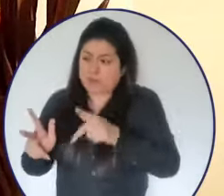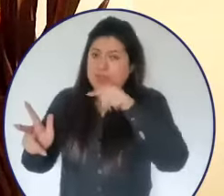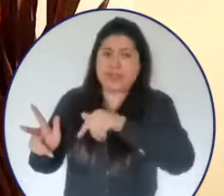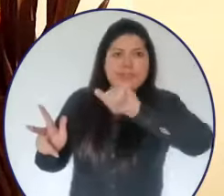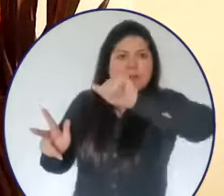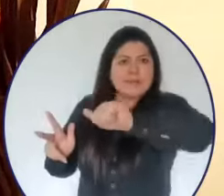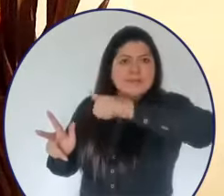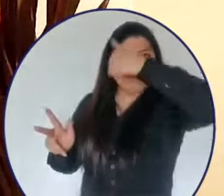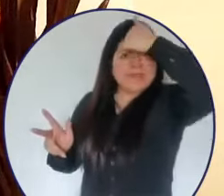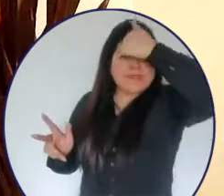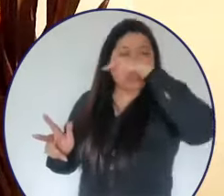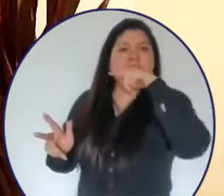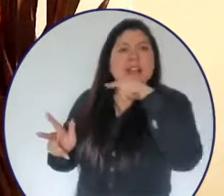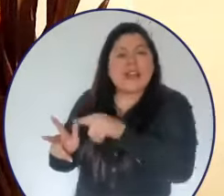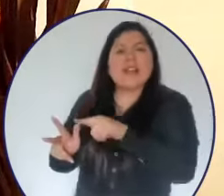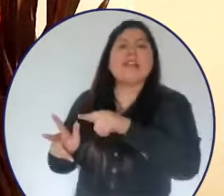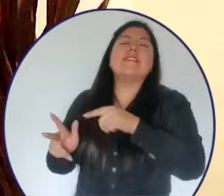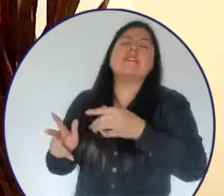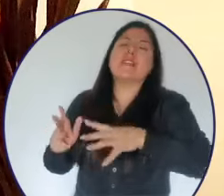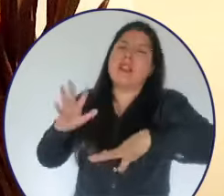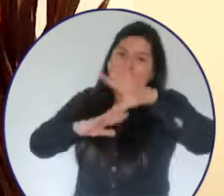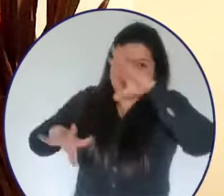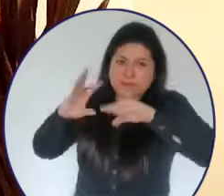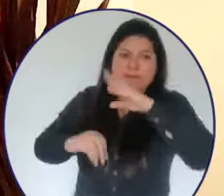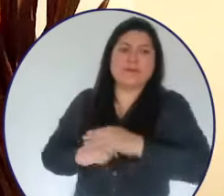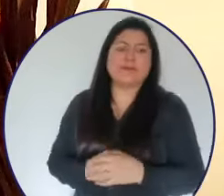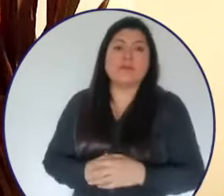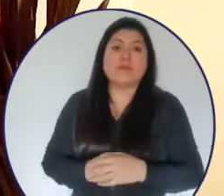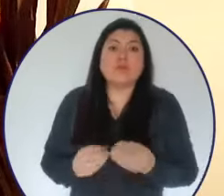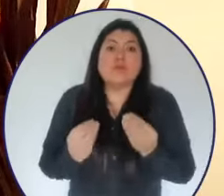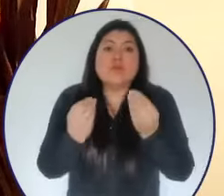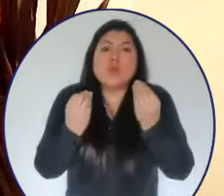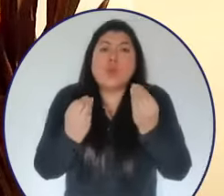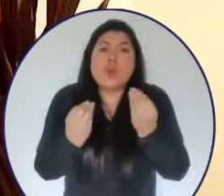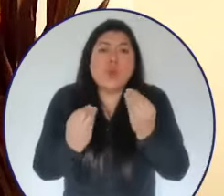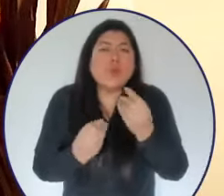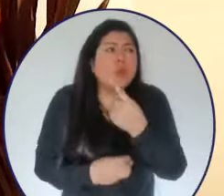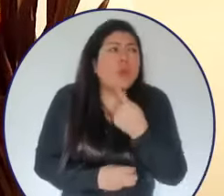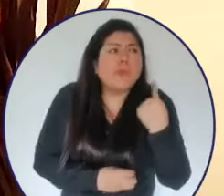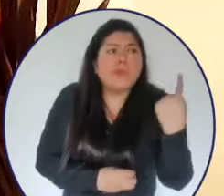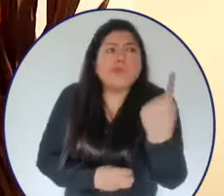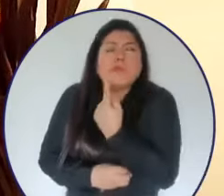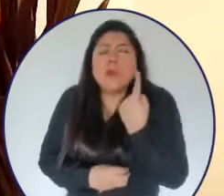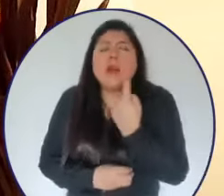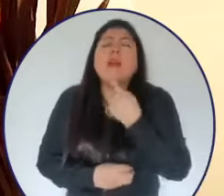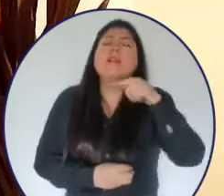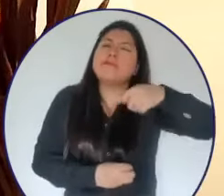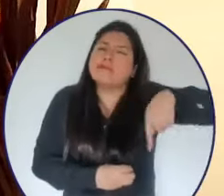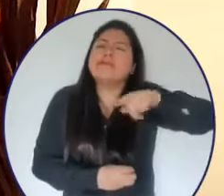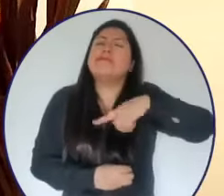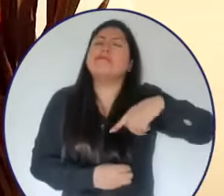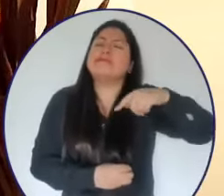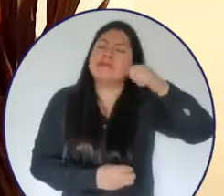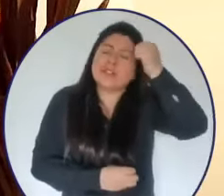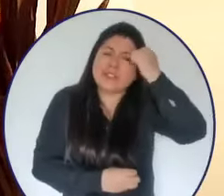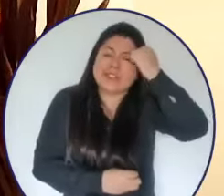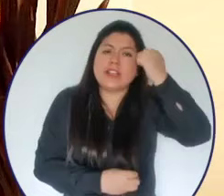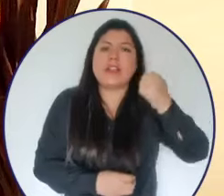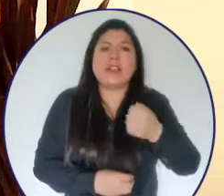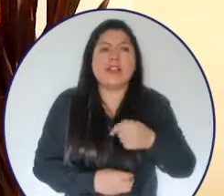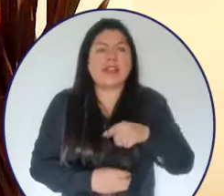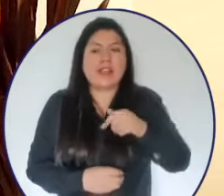compromiso, le recuerdan al maestro la importancia de tener al estudiante como protagonista del